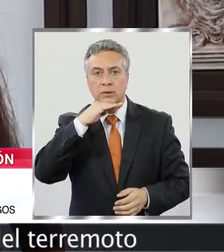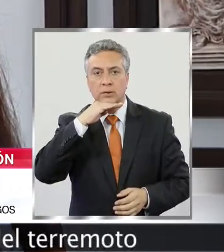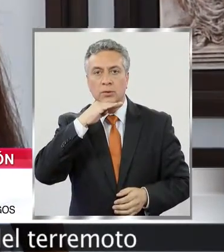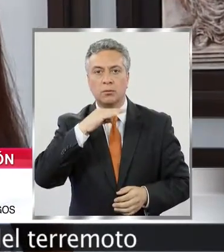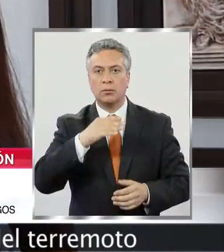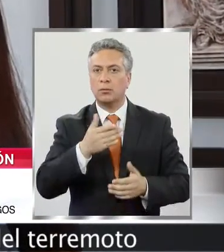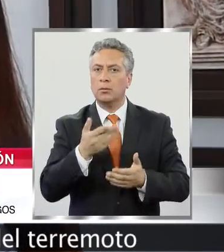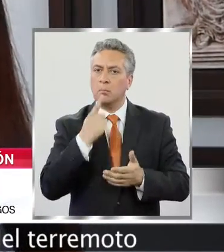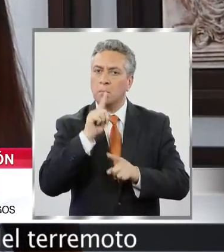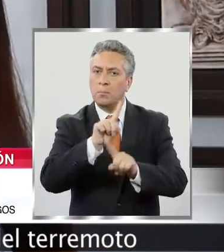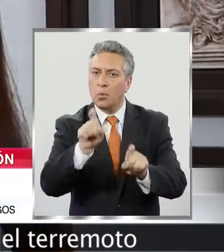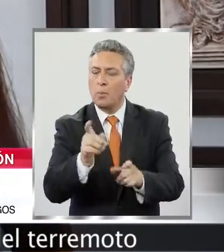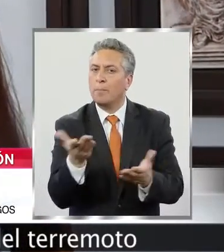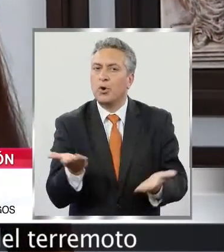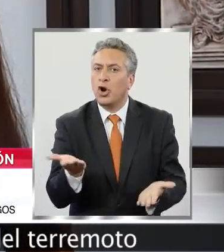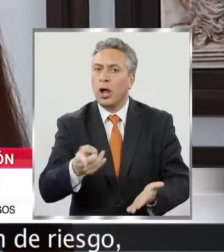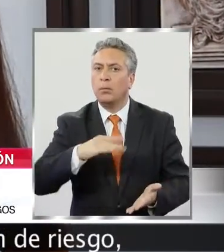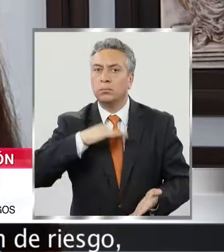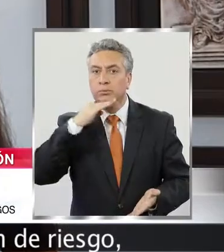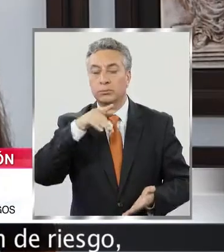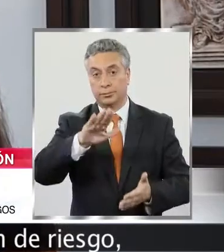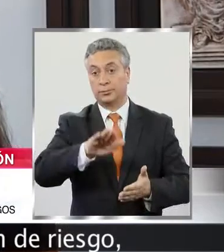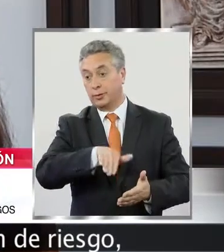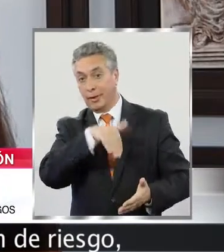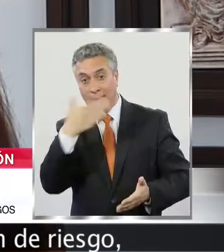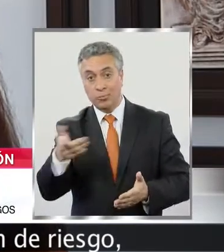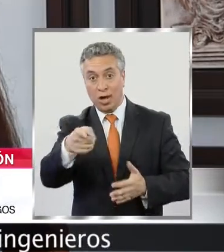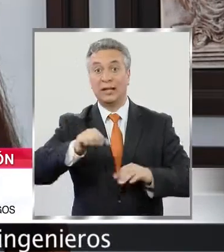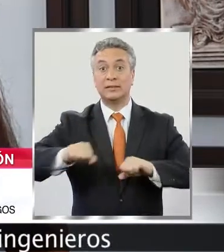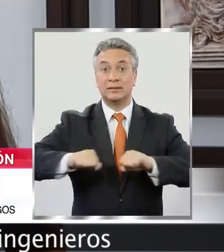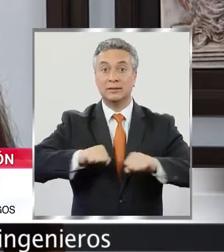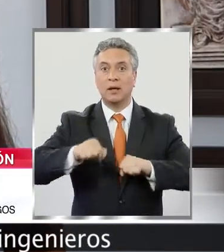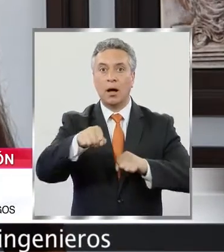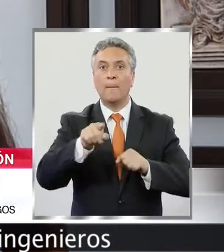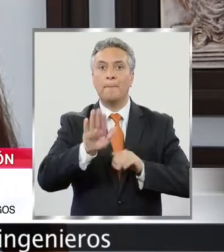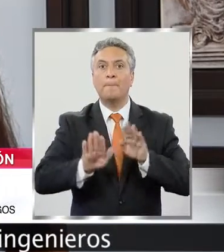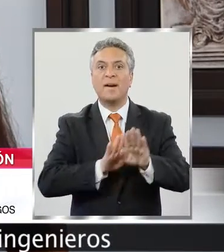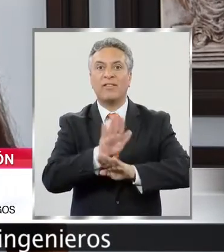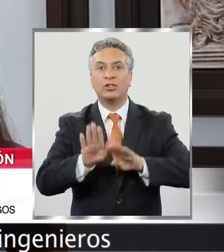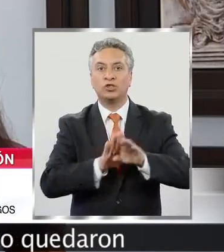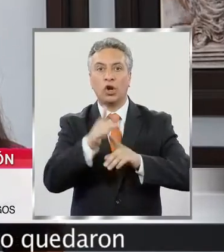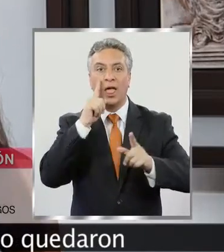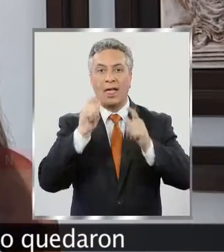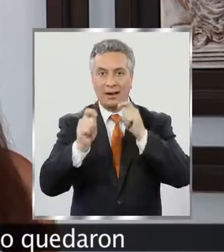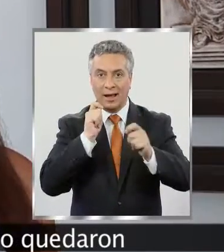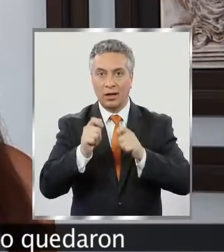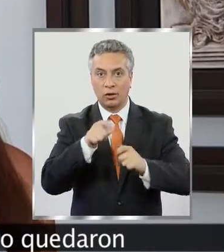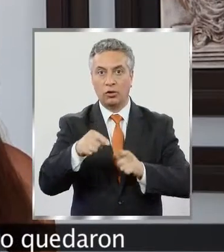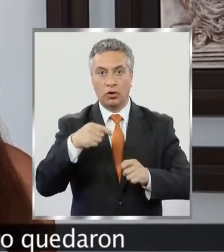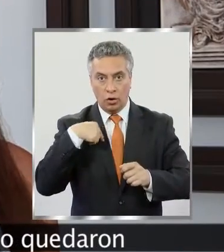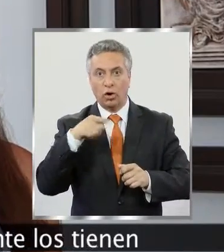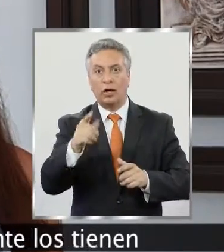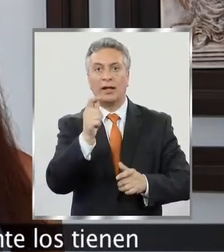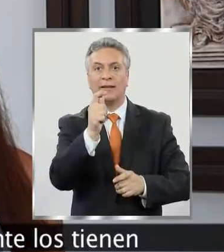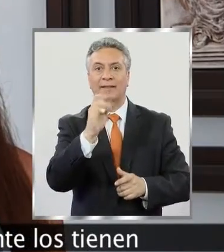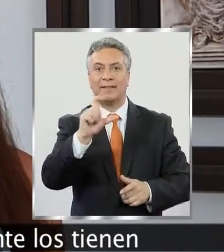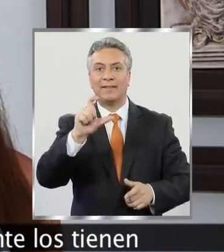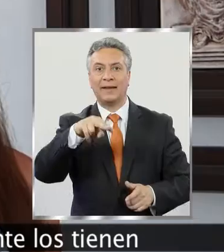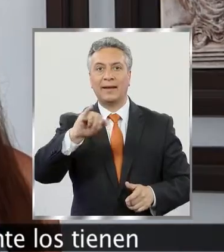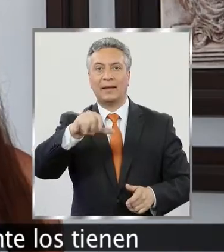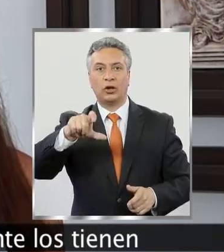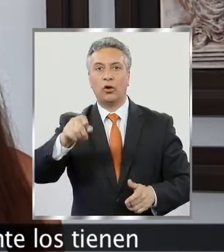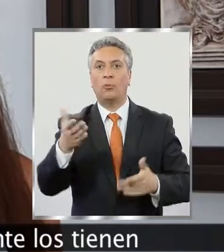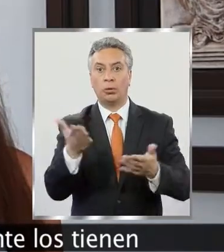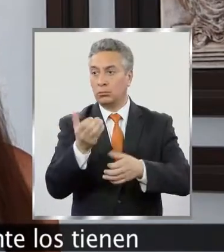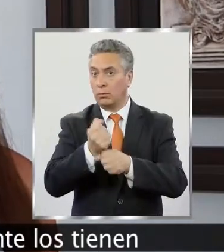según? Porque pienso que después del terremoto todos tuvieron prevención de riesgo, pero técnico. Entonces los ingenieros que estaban en ese momento quedaron sin